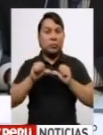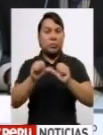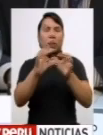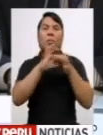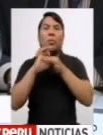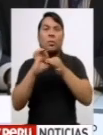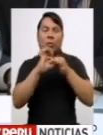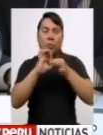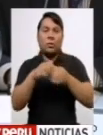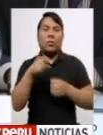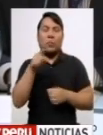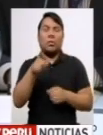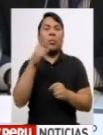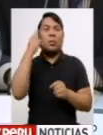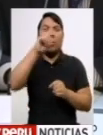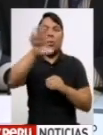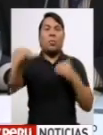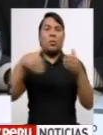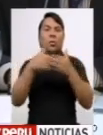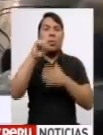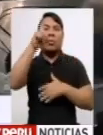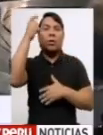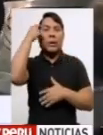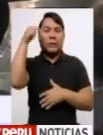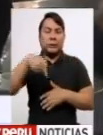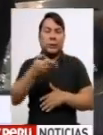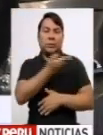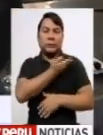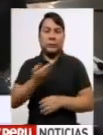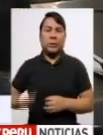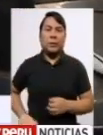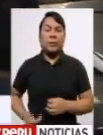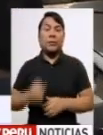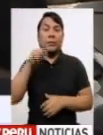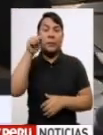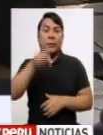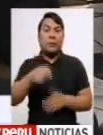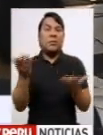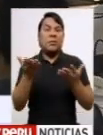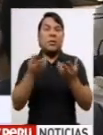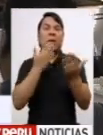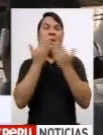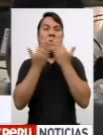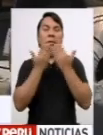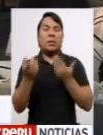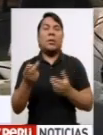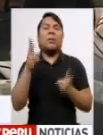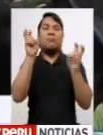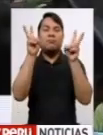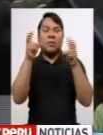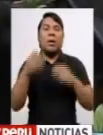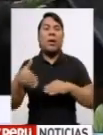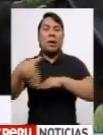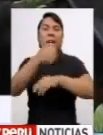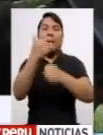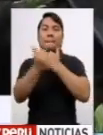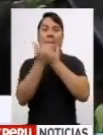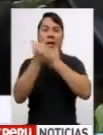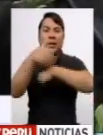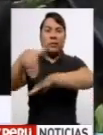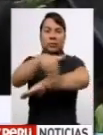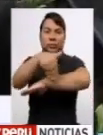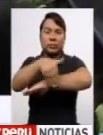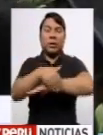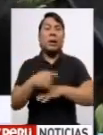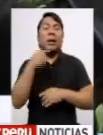juntos como una política de Estado. En ella solo se abordó el tema de la inseguridad ciudadana. El ministro del